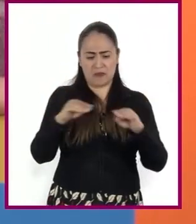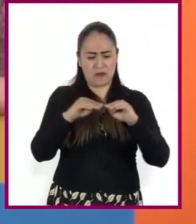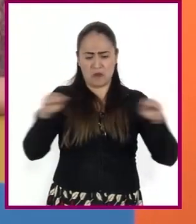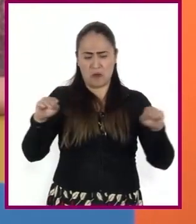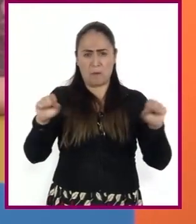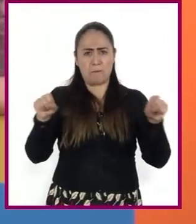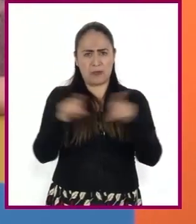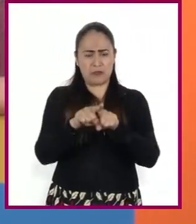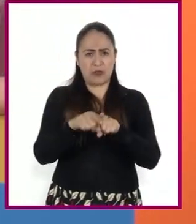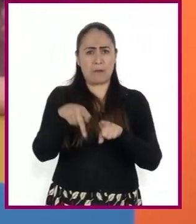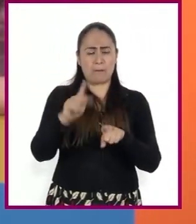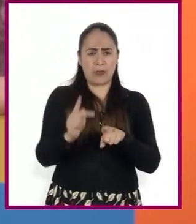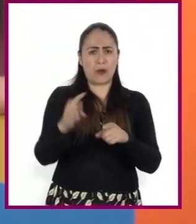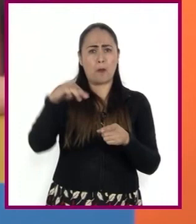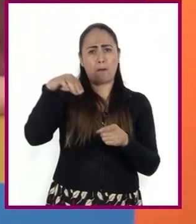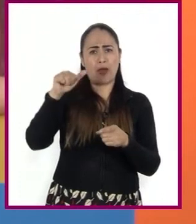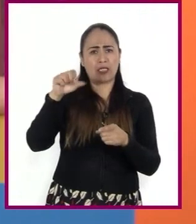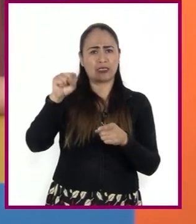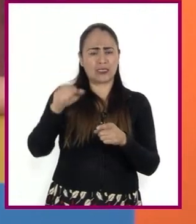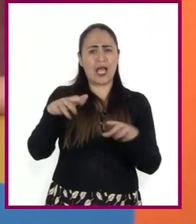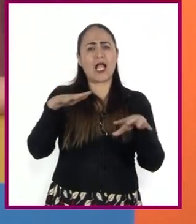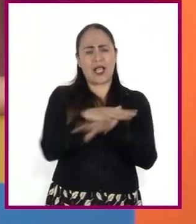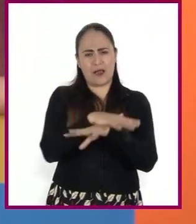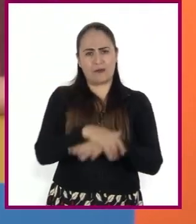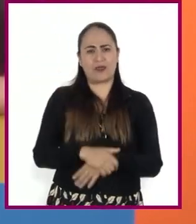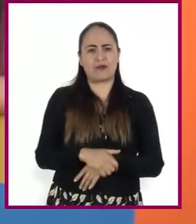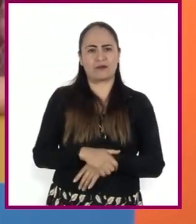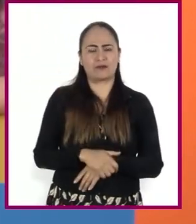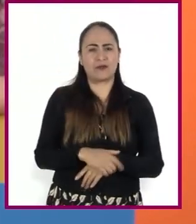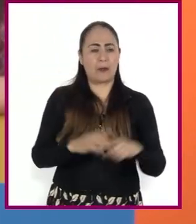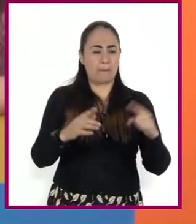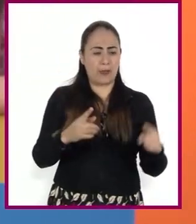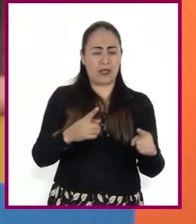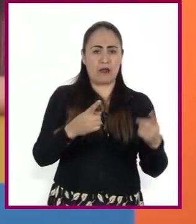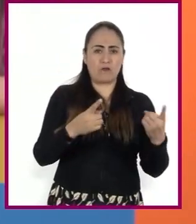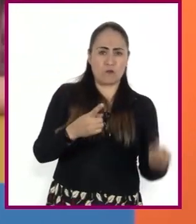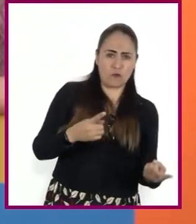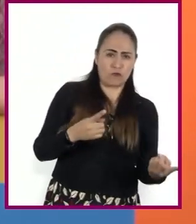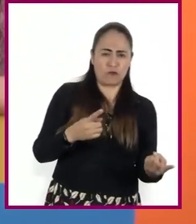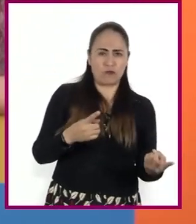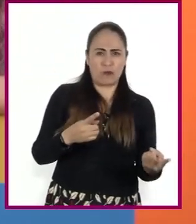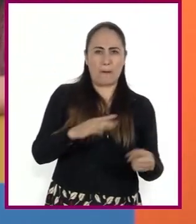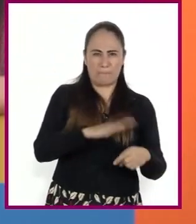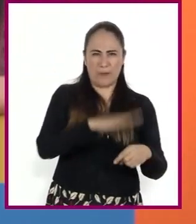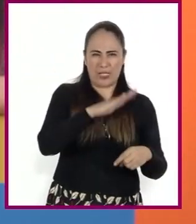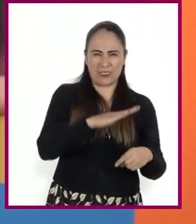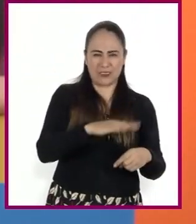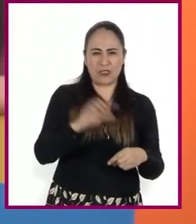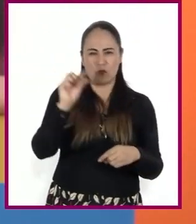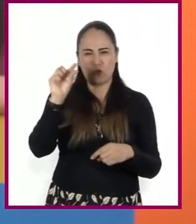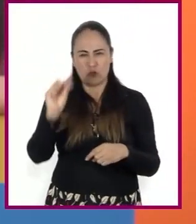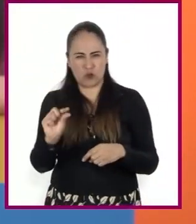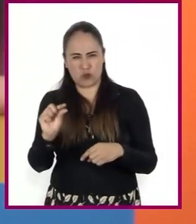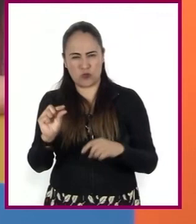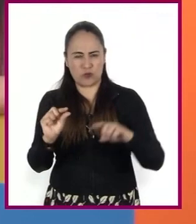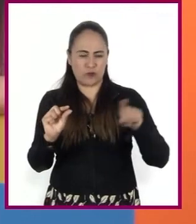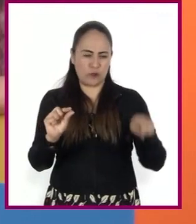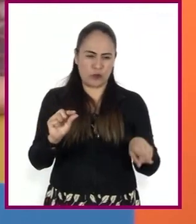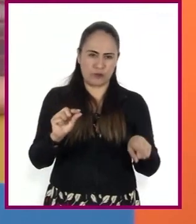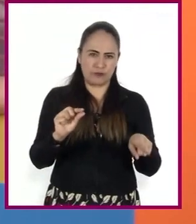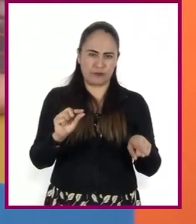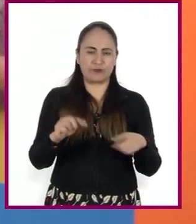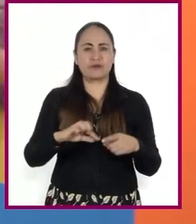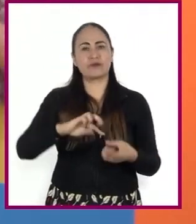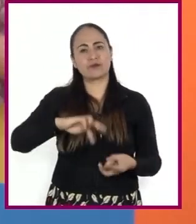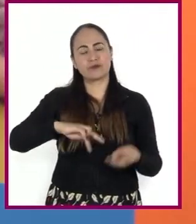pero la masa no. El lado de la vela donde hay más masa es atraído con mayor fuerza por la Tierra y baja,